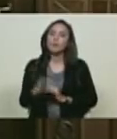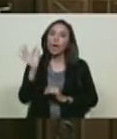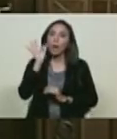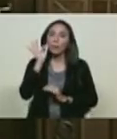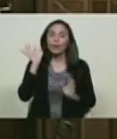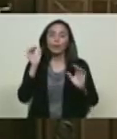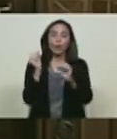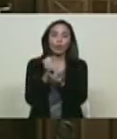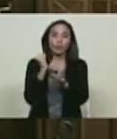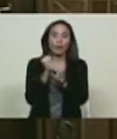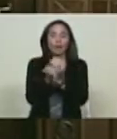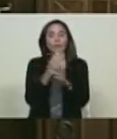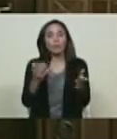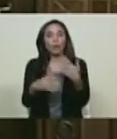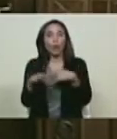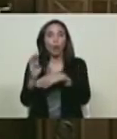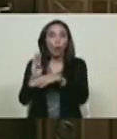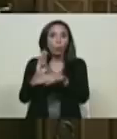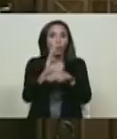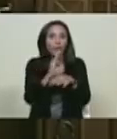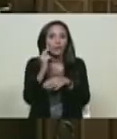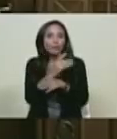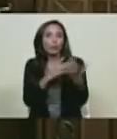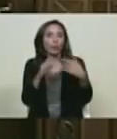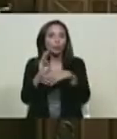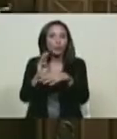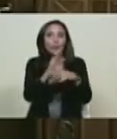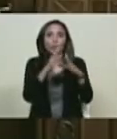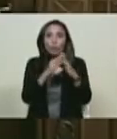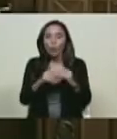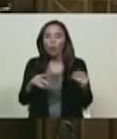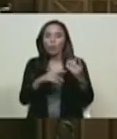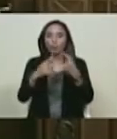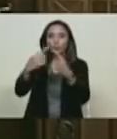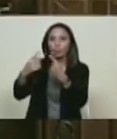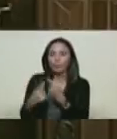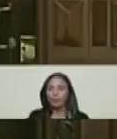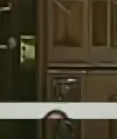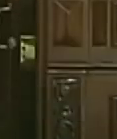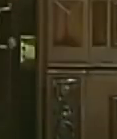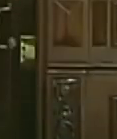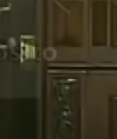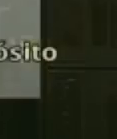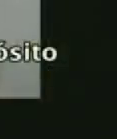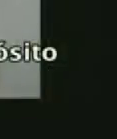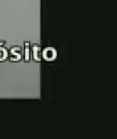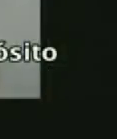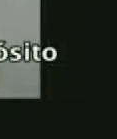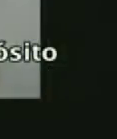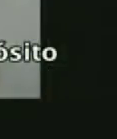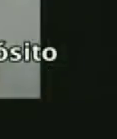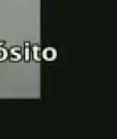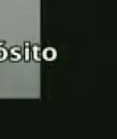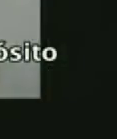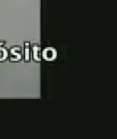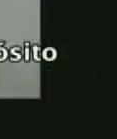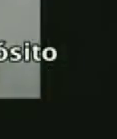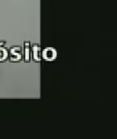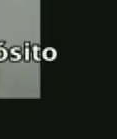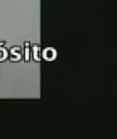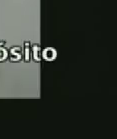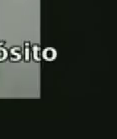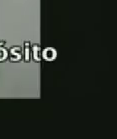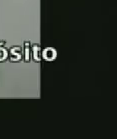misión de cuidar y extraer al terrorista de territorio nacional adelante mi nombre es la